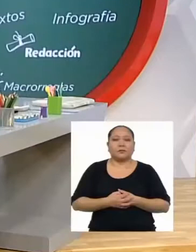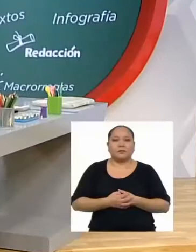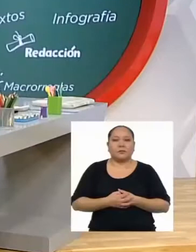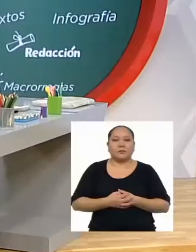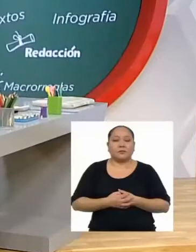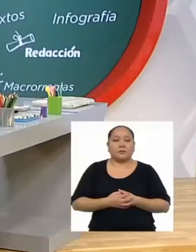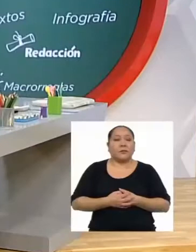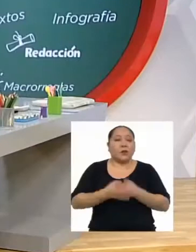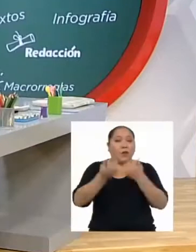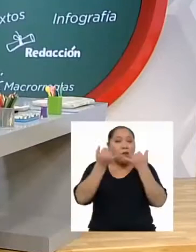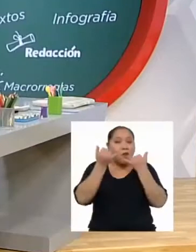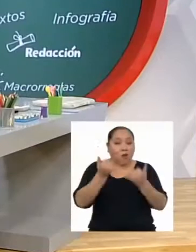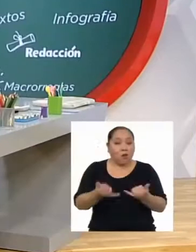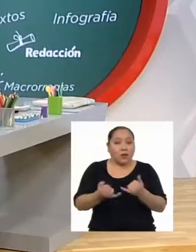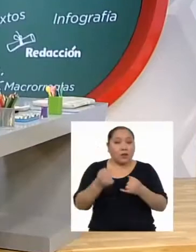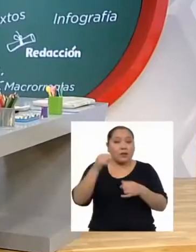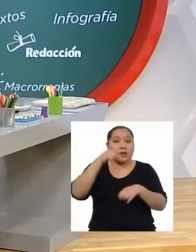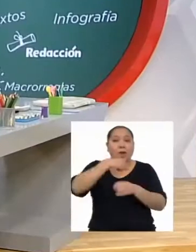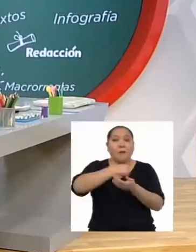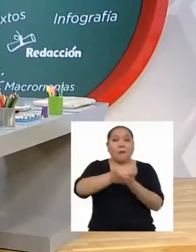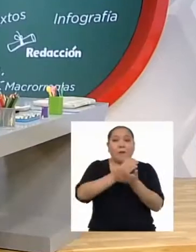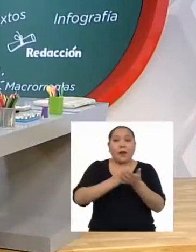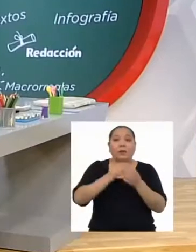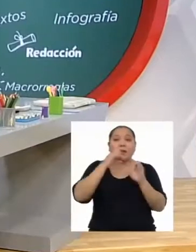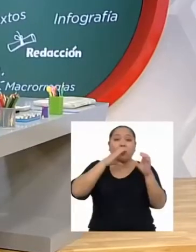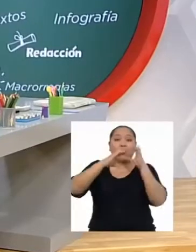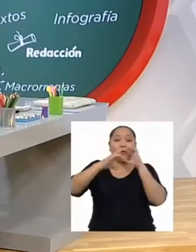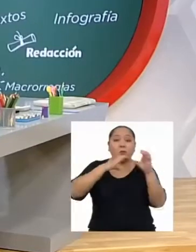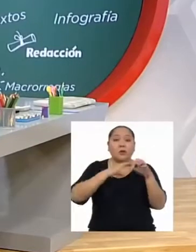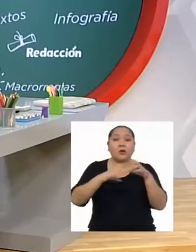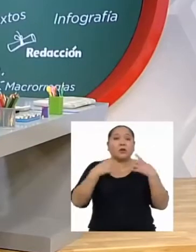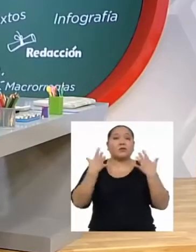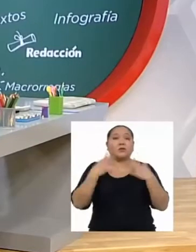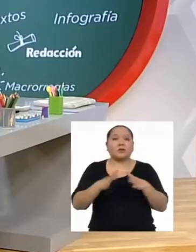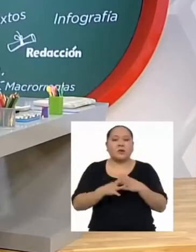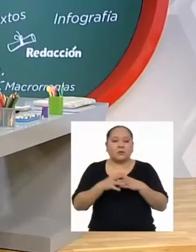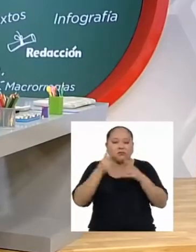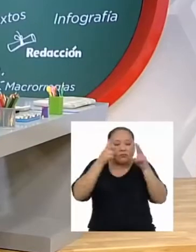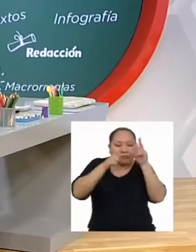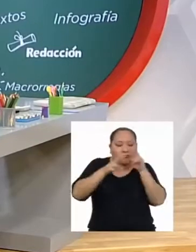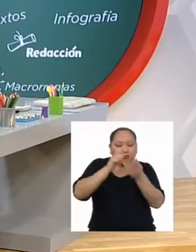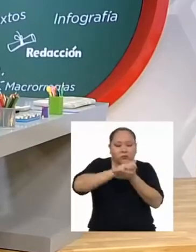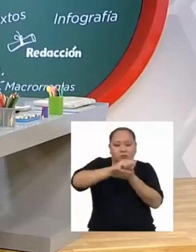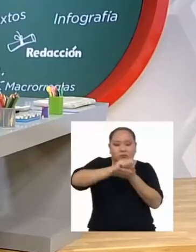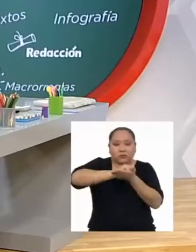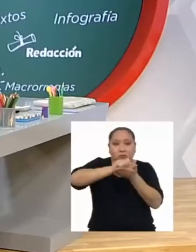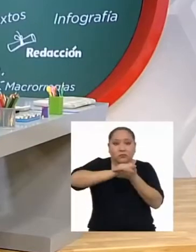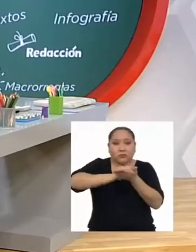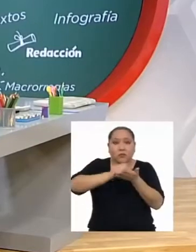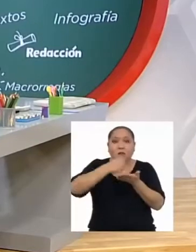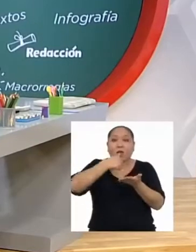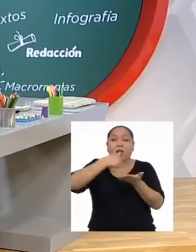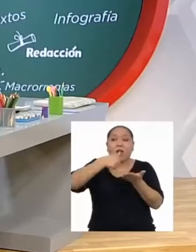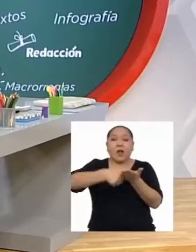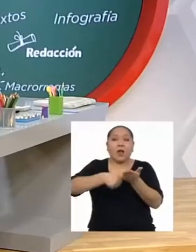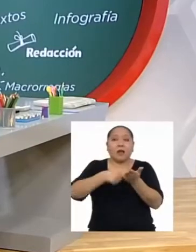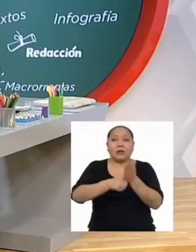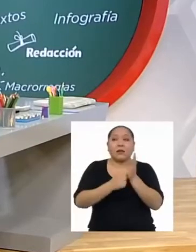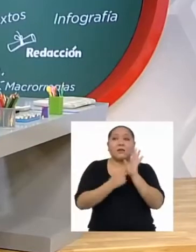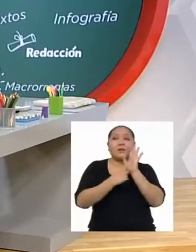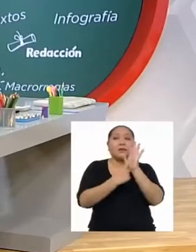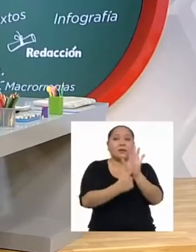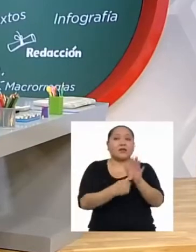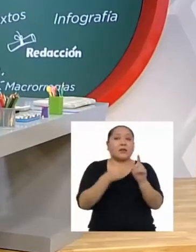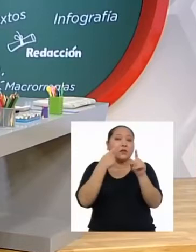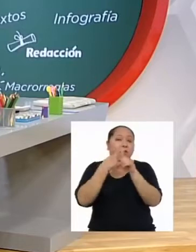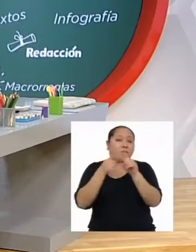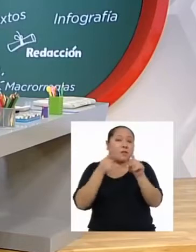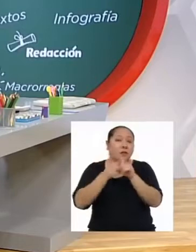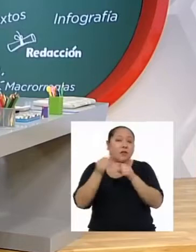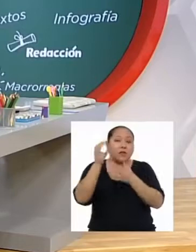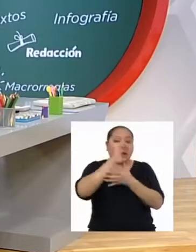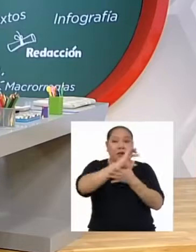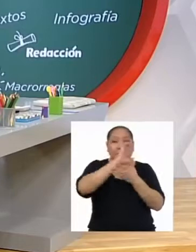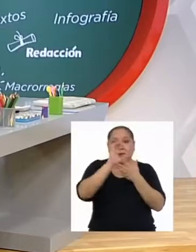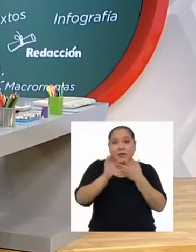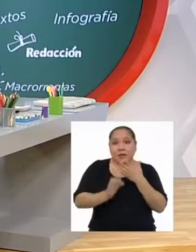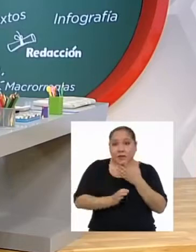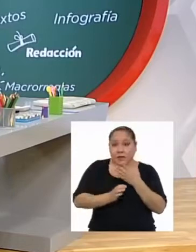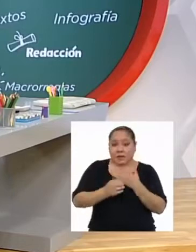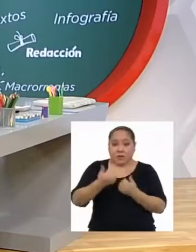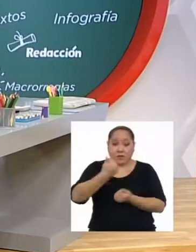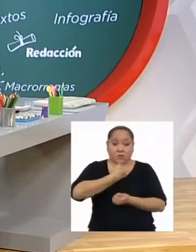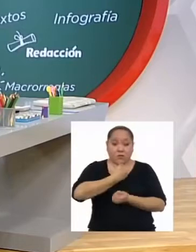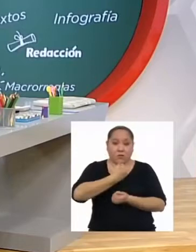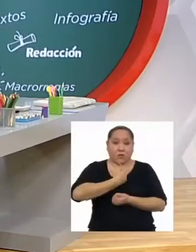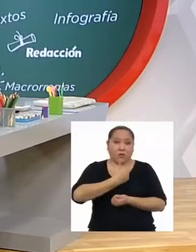Hoy, en el área de comunicación, estamos redactando una carta presentando características y cualidades que nos